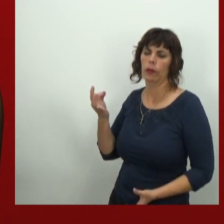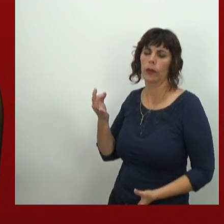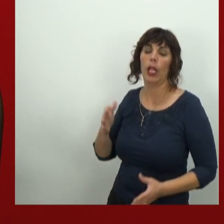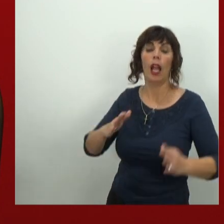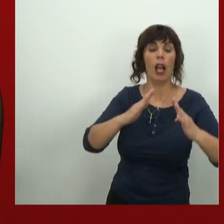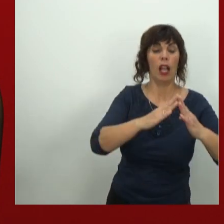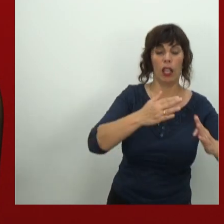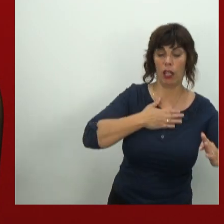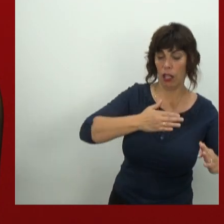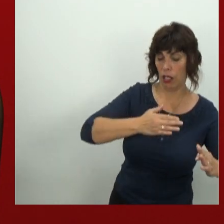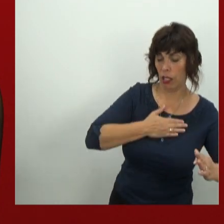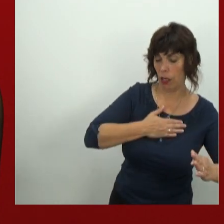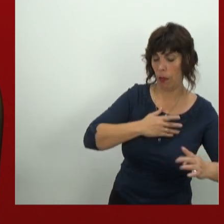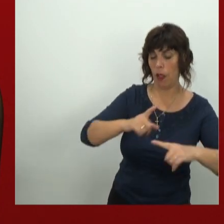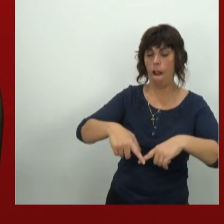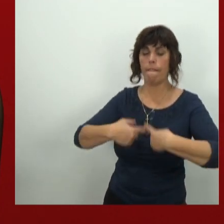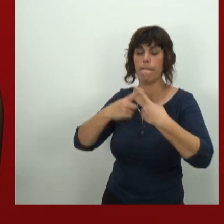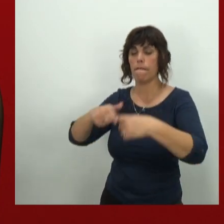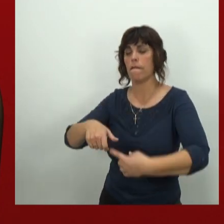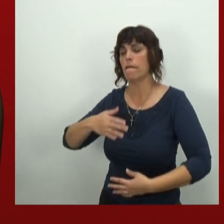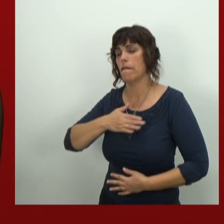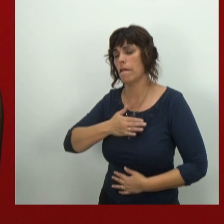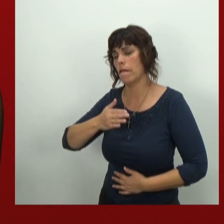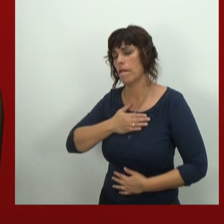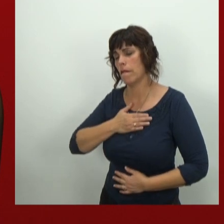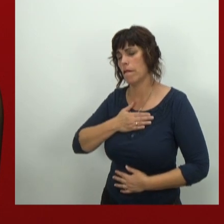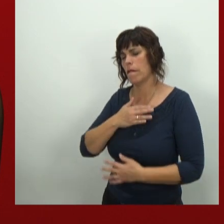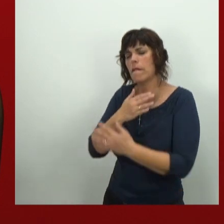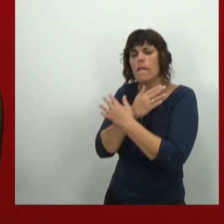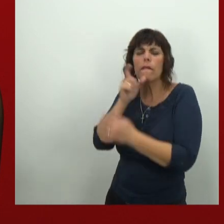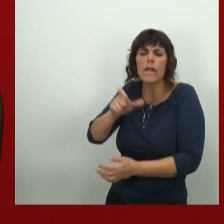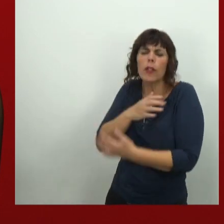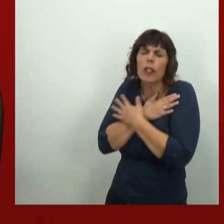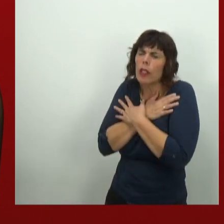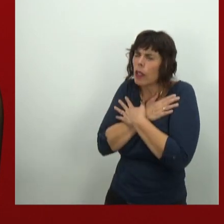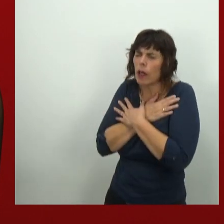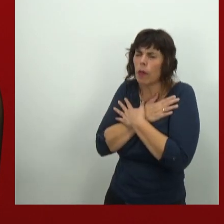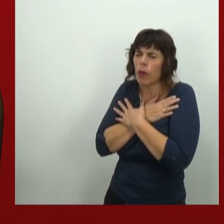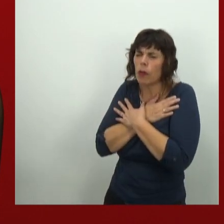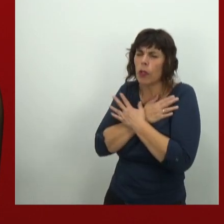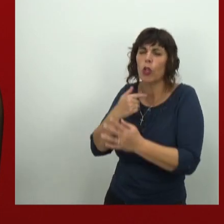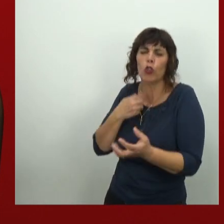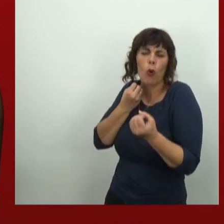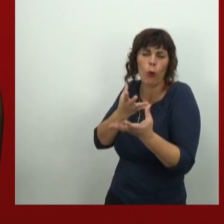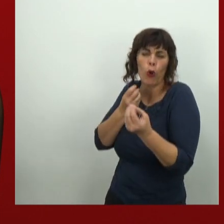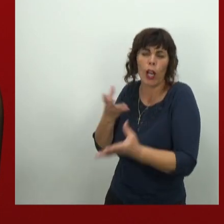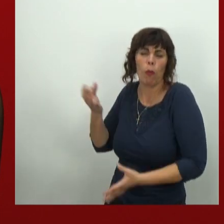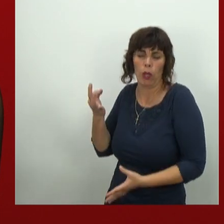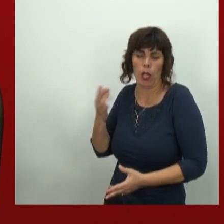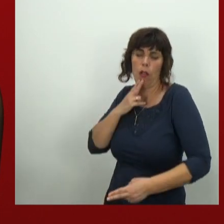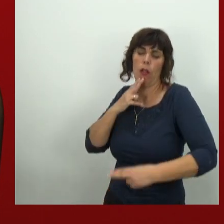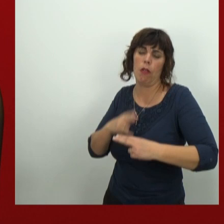casa, familia, mis queridos, en el nombre de Jesús, el